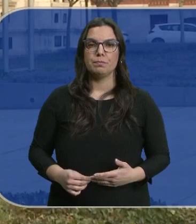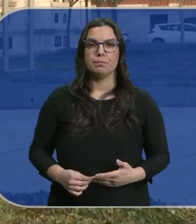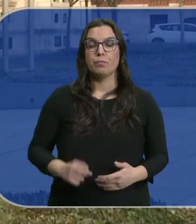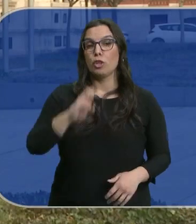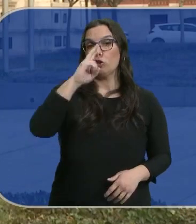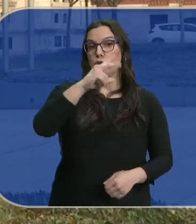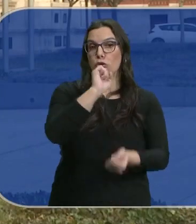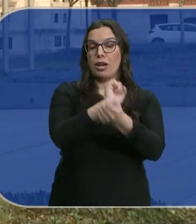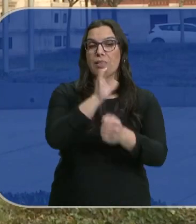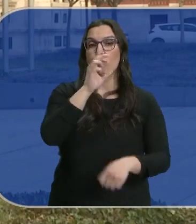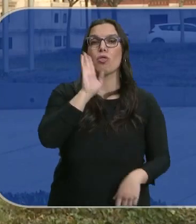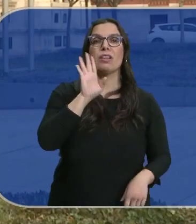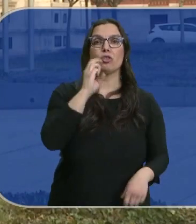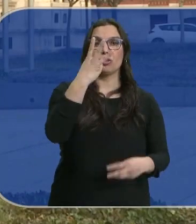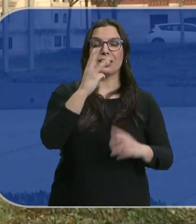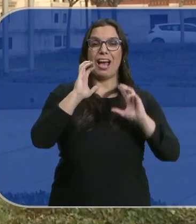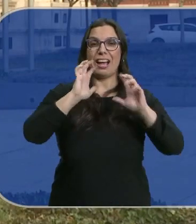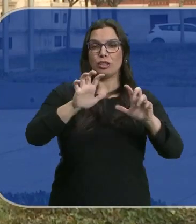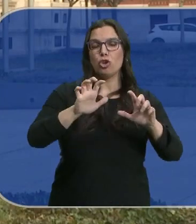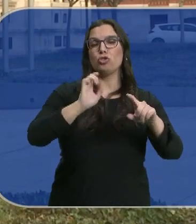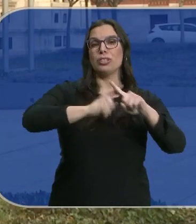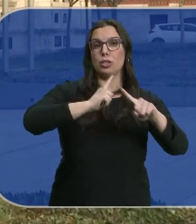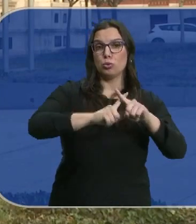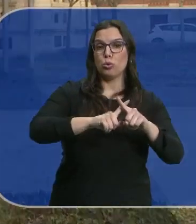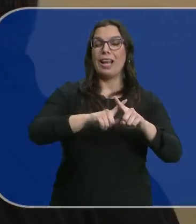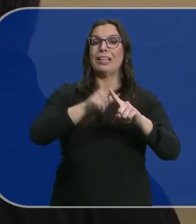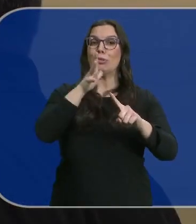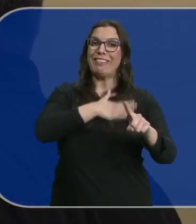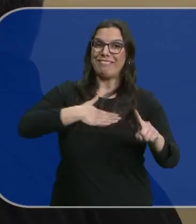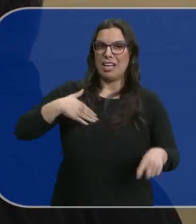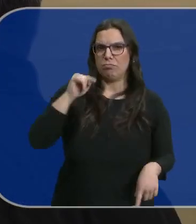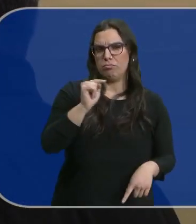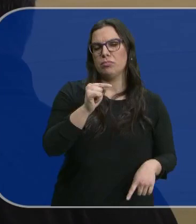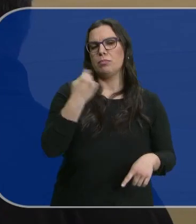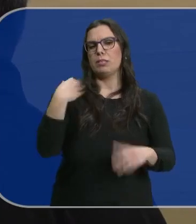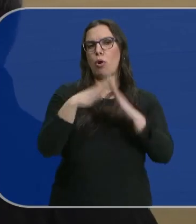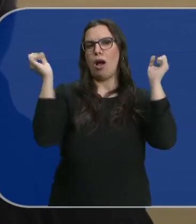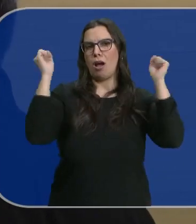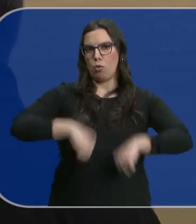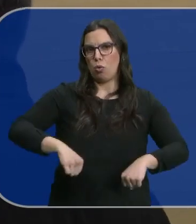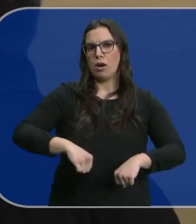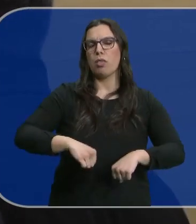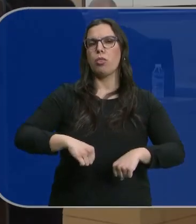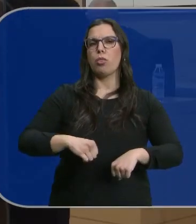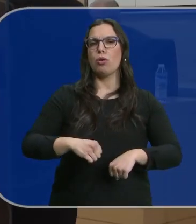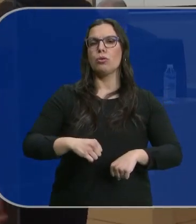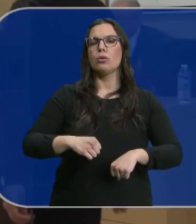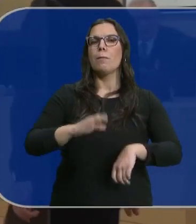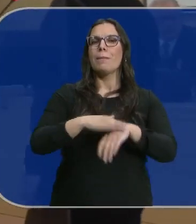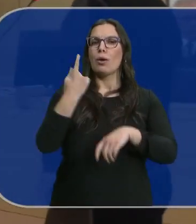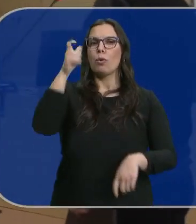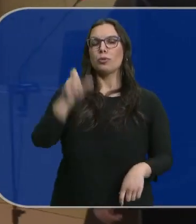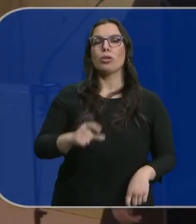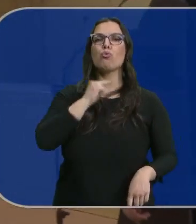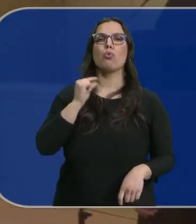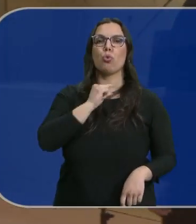2 años de prisión por 3 delitos de agresión sexual en grado de tentativa. Es la pena que han pactado las partes para un